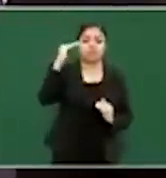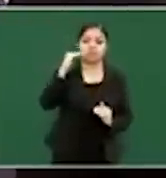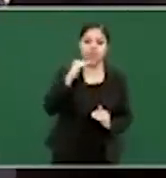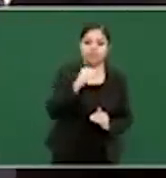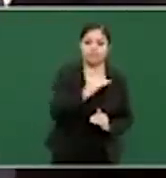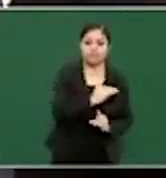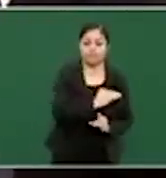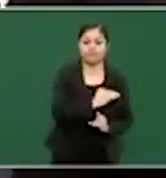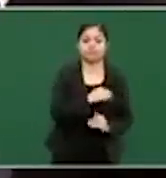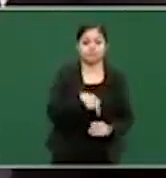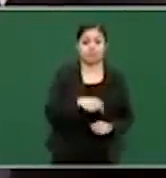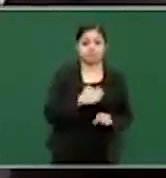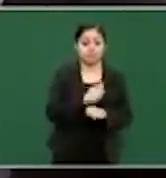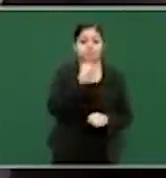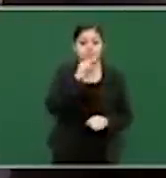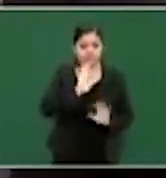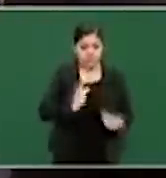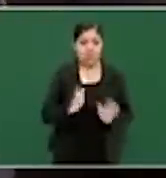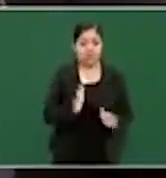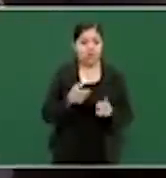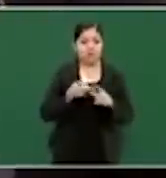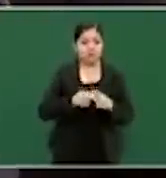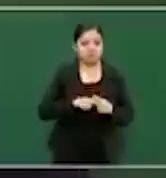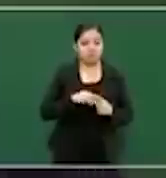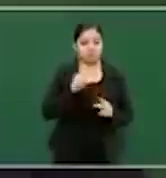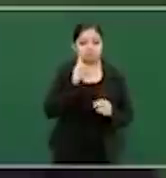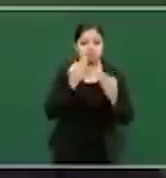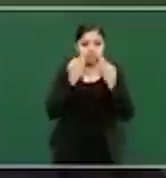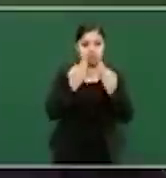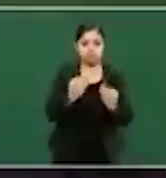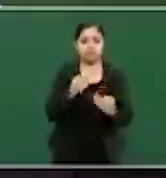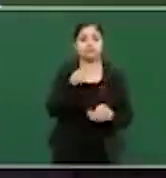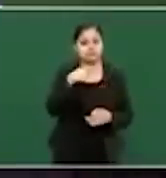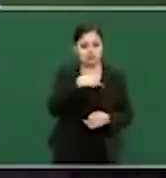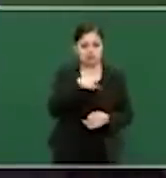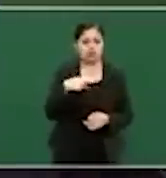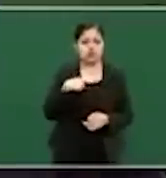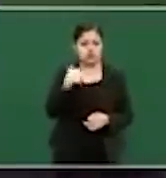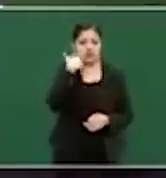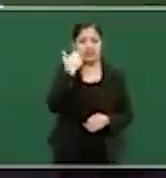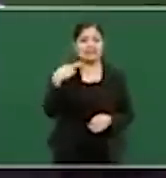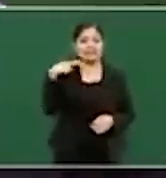tendencia clara, con un ritmo no tan acelerado como quisiéramos,